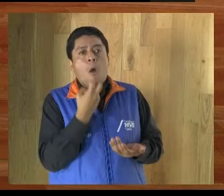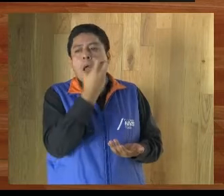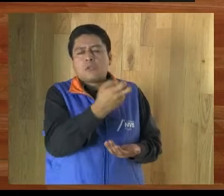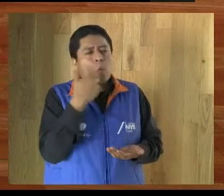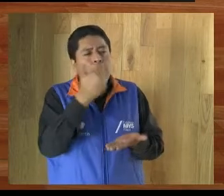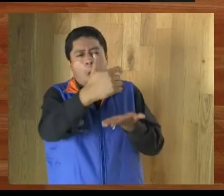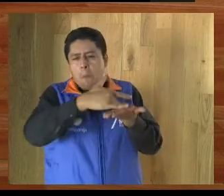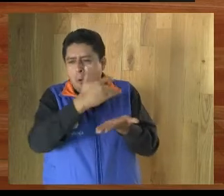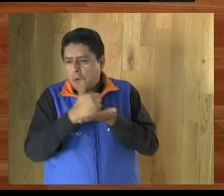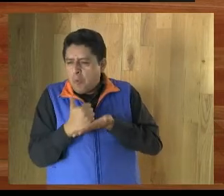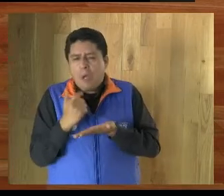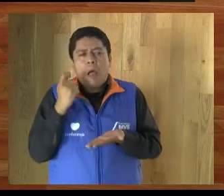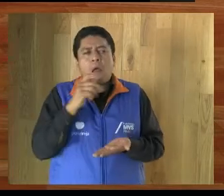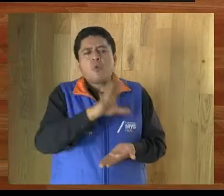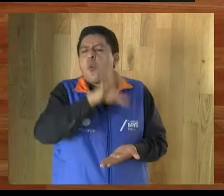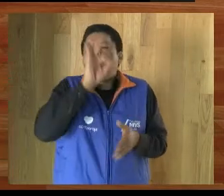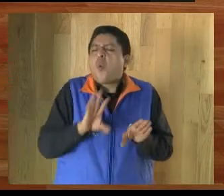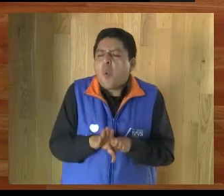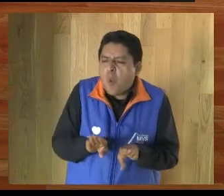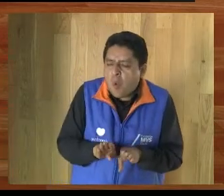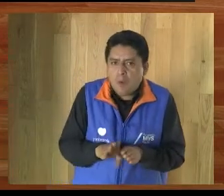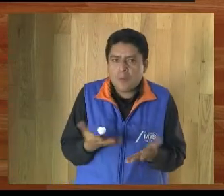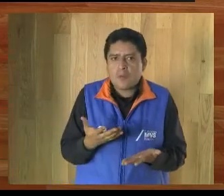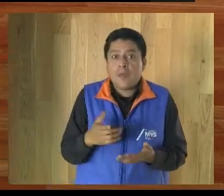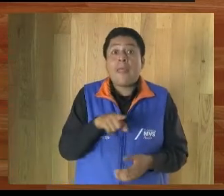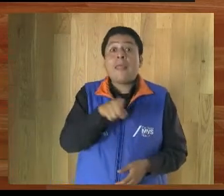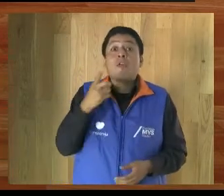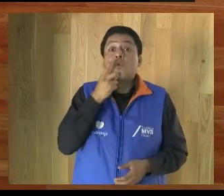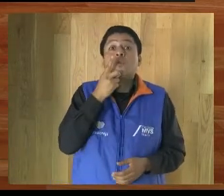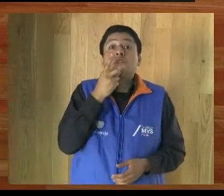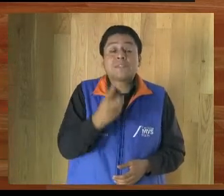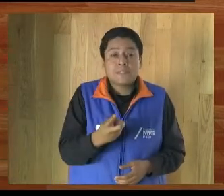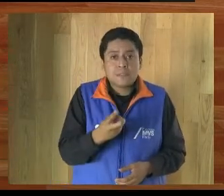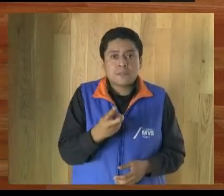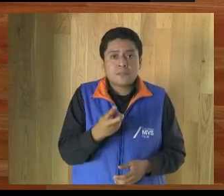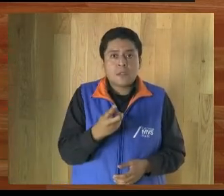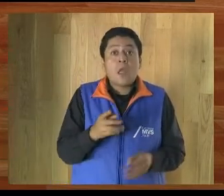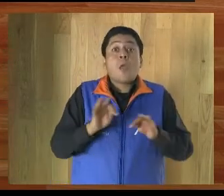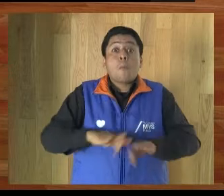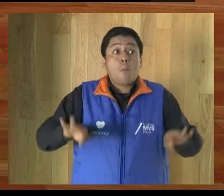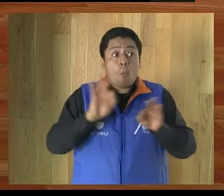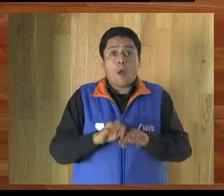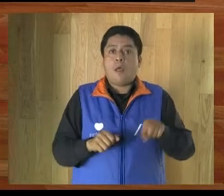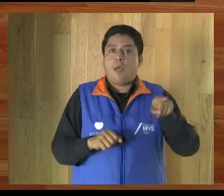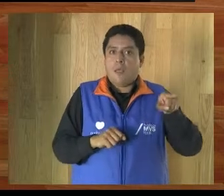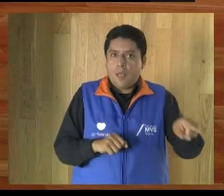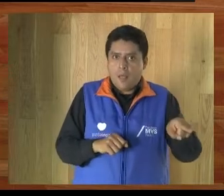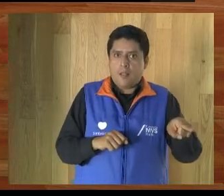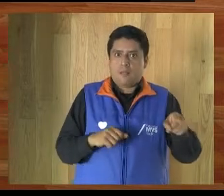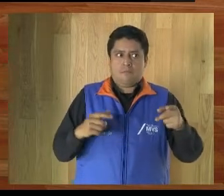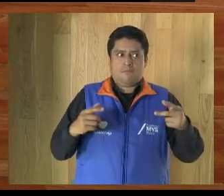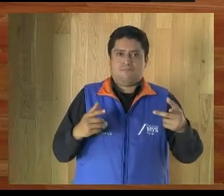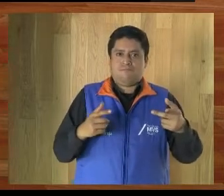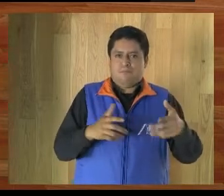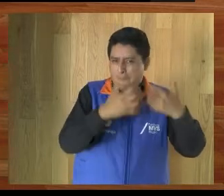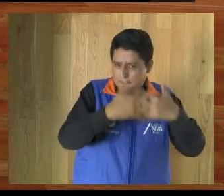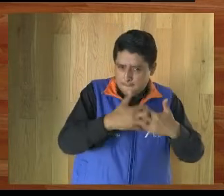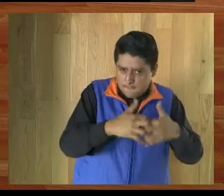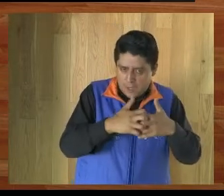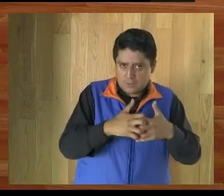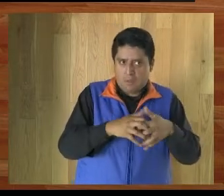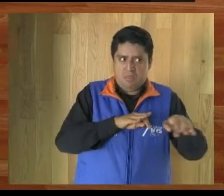valoraban, en primer lugar, lo más importante, el tratamiento de los datos de forma ética. No es un tema en el que las personas cada vez estamos